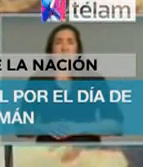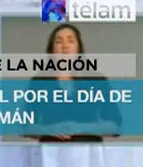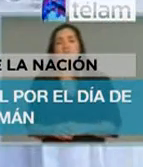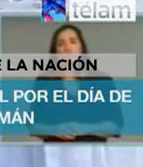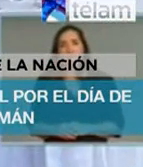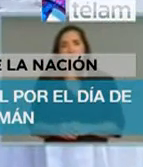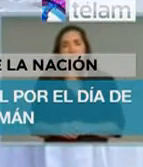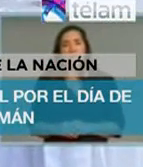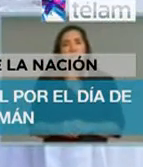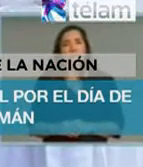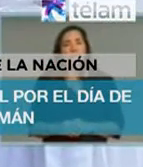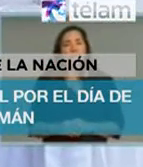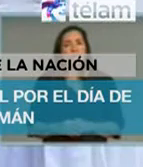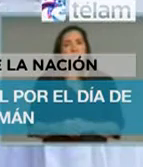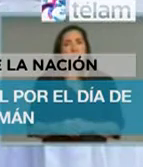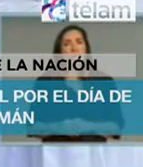y también